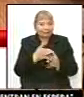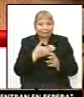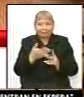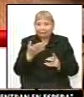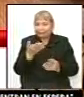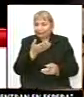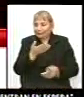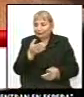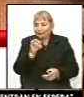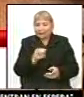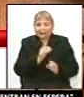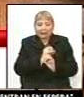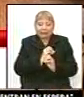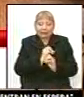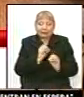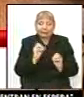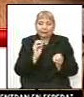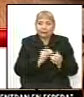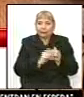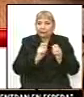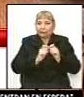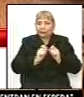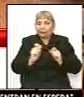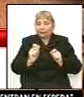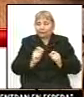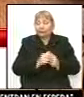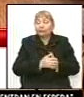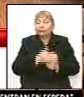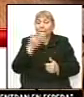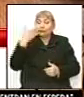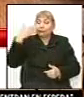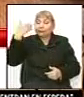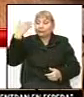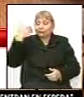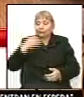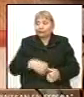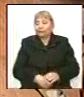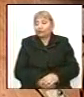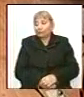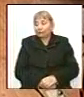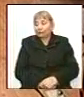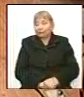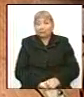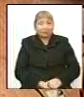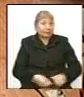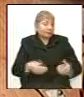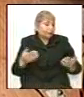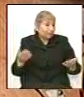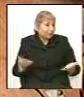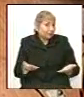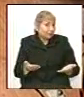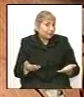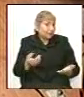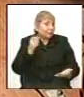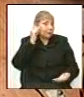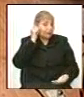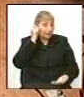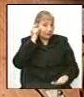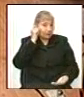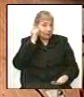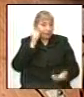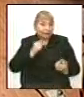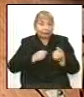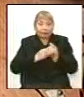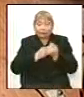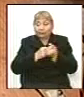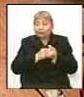pública, y eso es nada más alejado de la verdad. Eso pertenece al siglo pasado. Quienes estamos ahora entendiendo lo que es un proceso de desarrollo